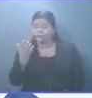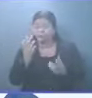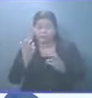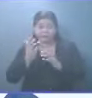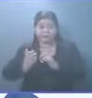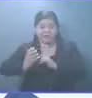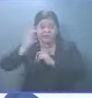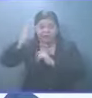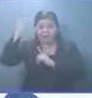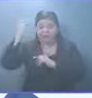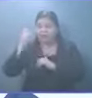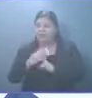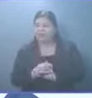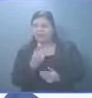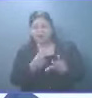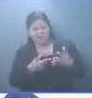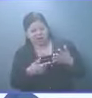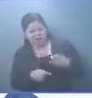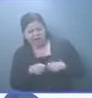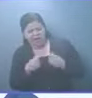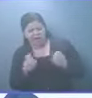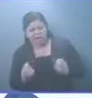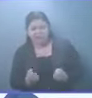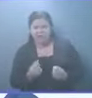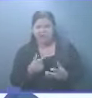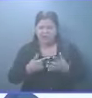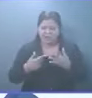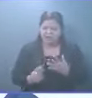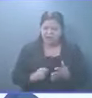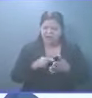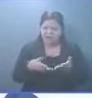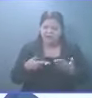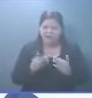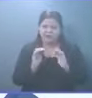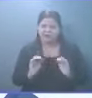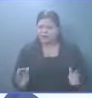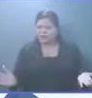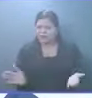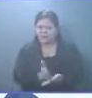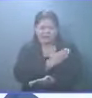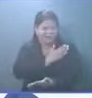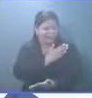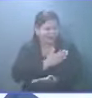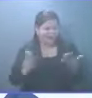época, cuál ley le pina, que la ley de protección al niño, qué derechos humanos, ni el pastel, como se dice,